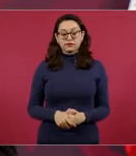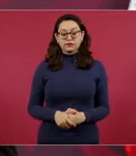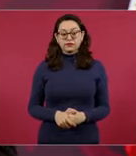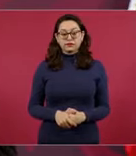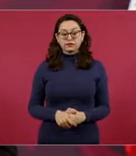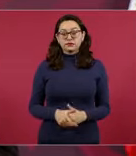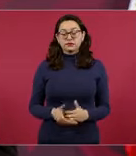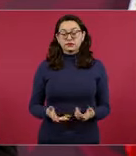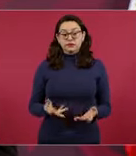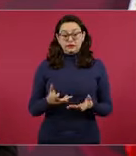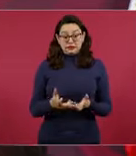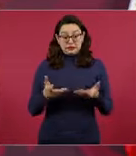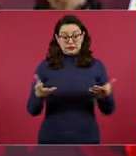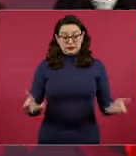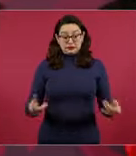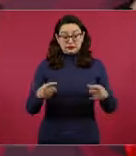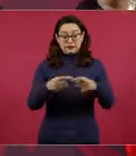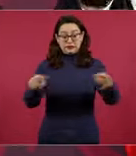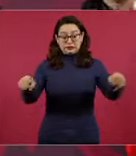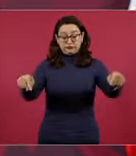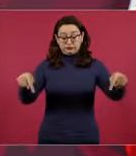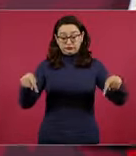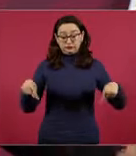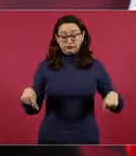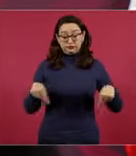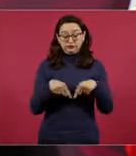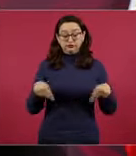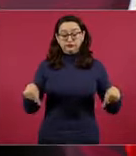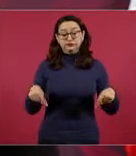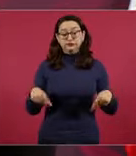50 hectáreas de espacio,